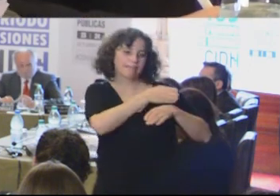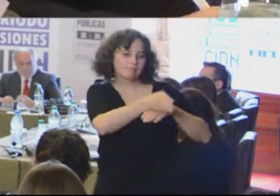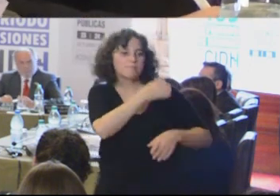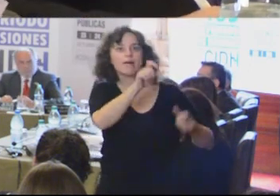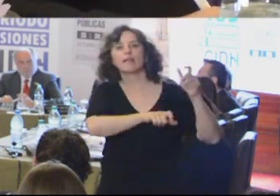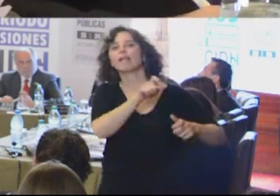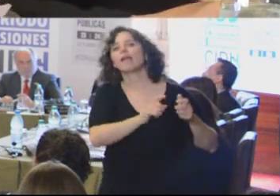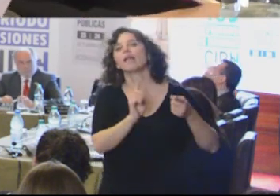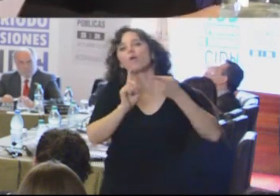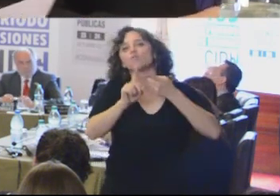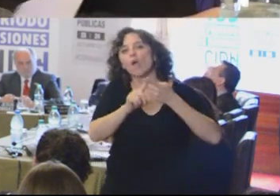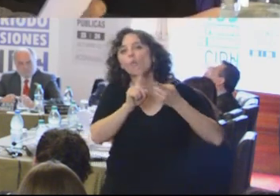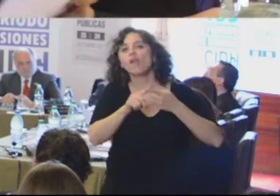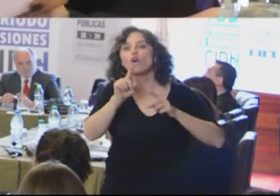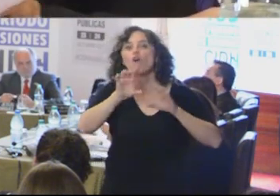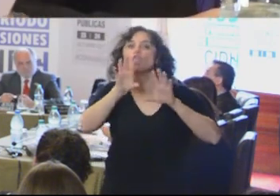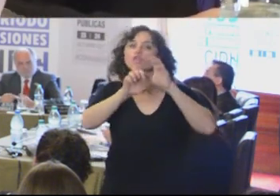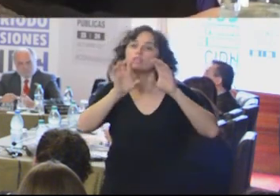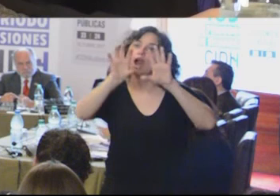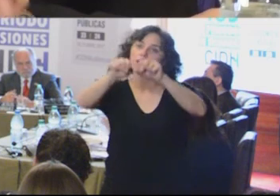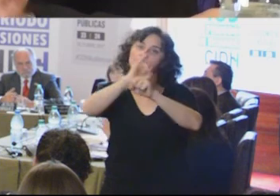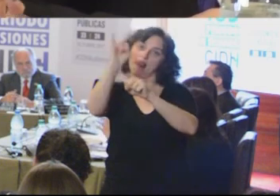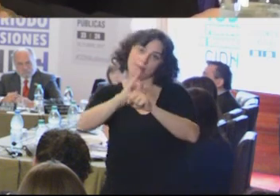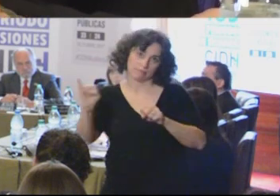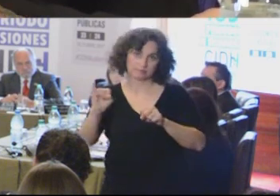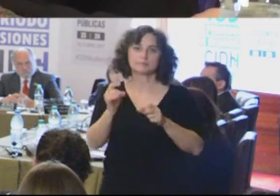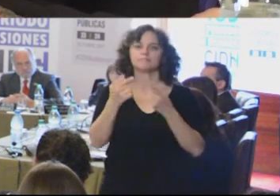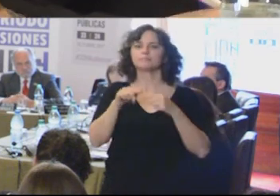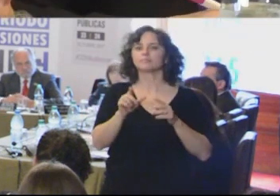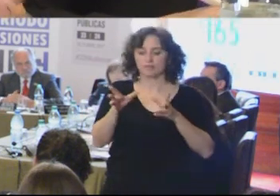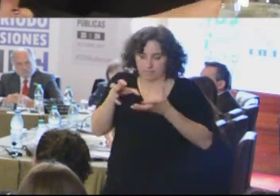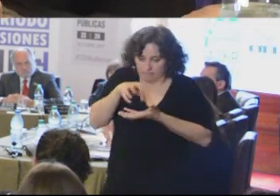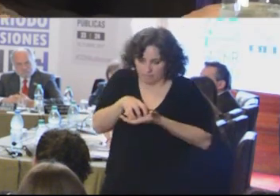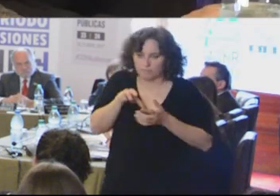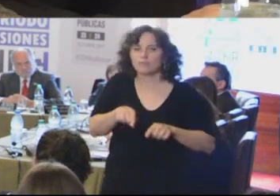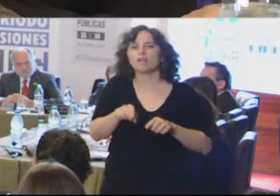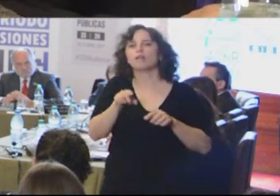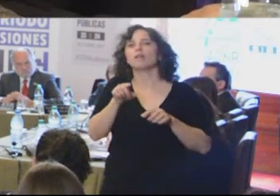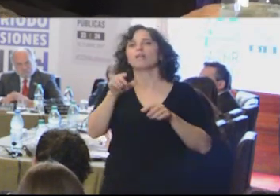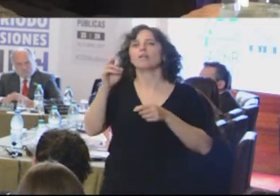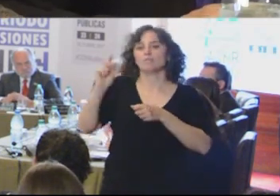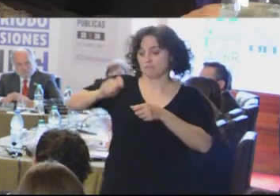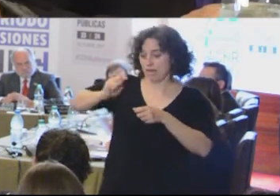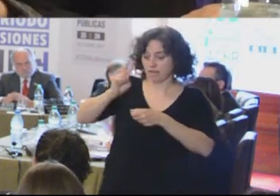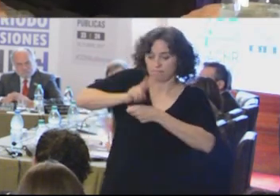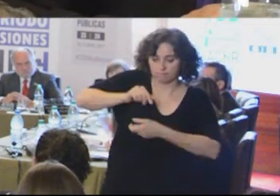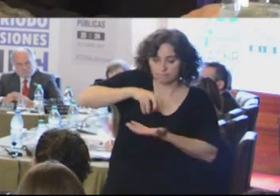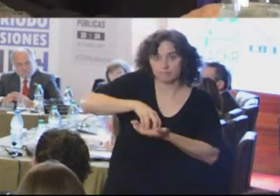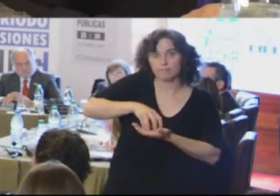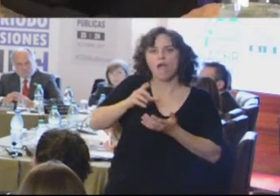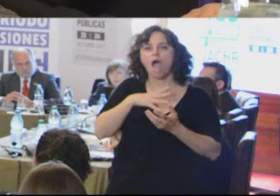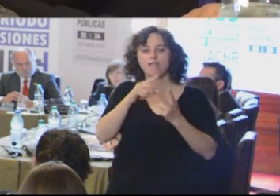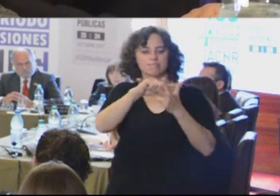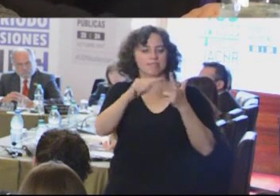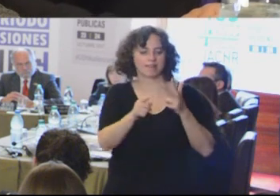de acuerdos y la construcción de la paz en el área misional bajo la dirección de la fiscalía se ubican tres